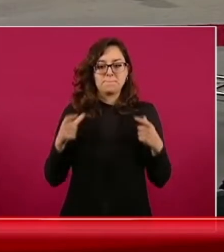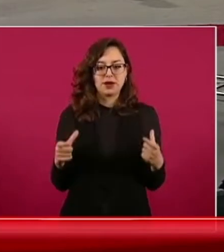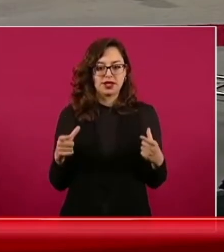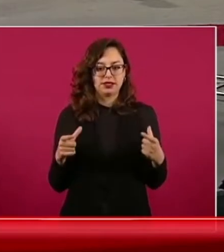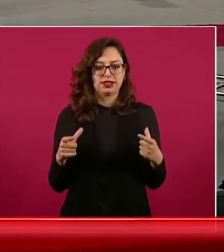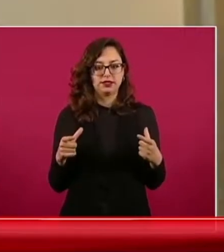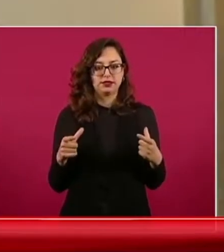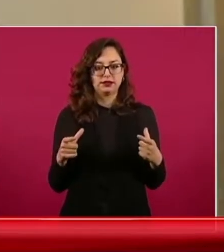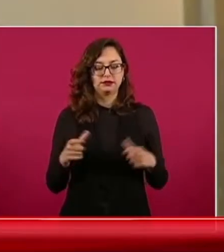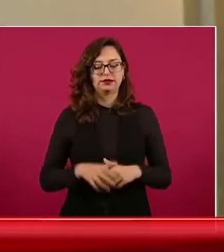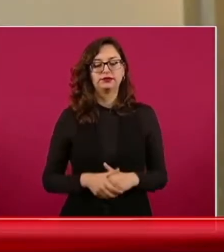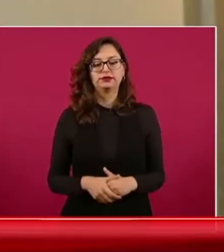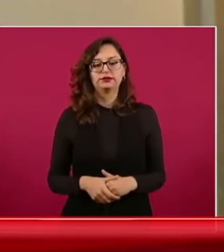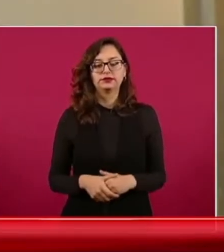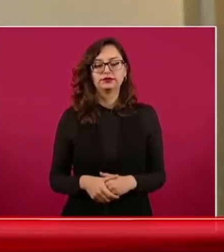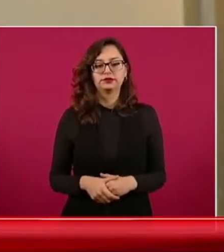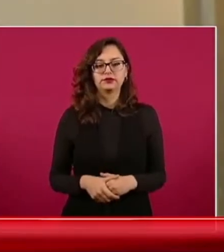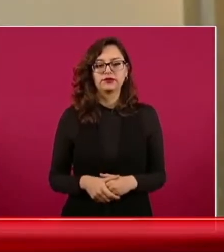30%.